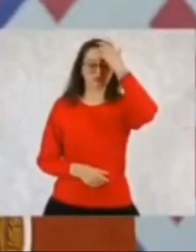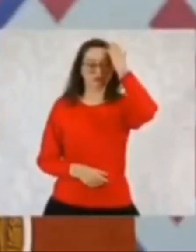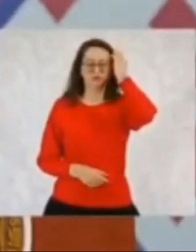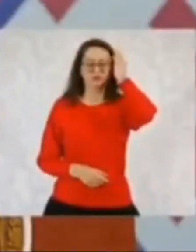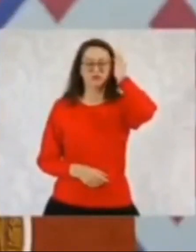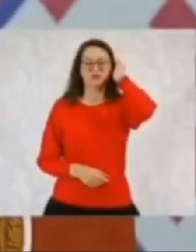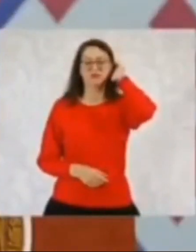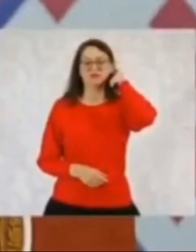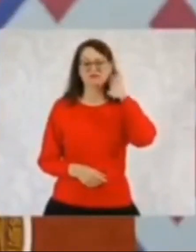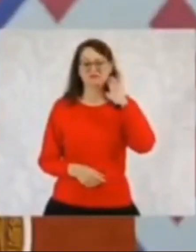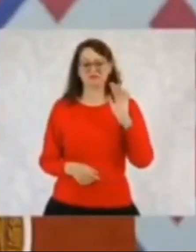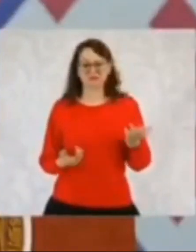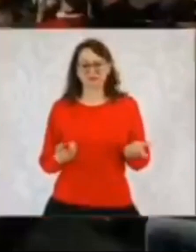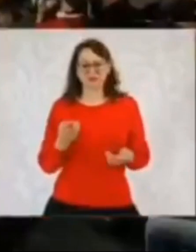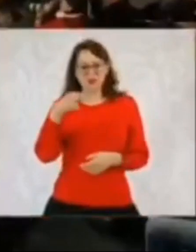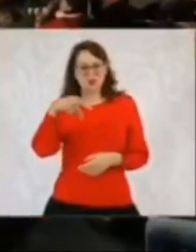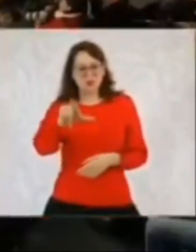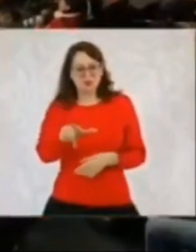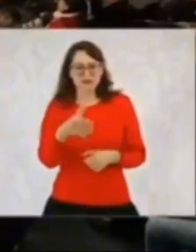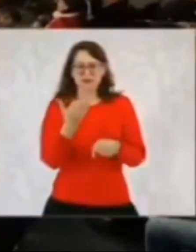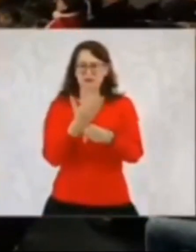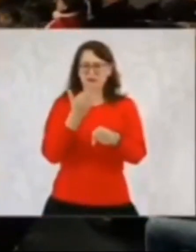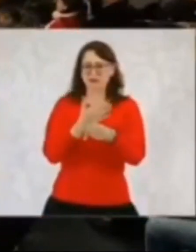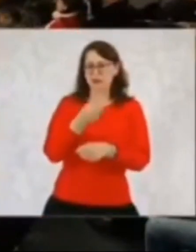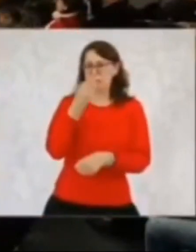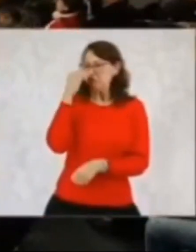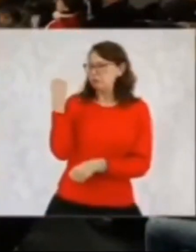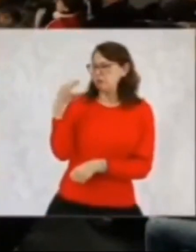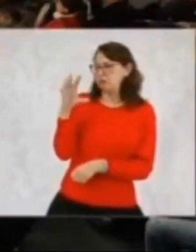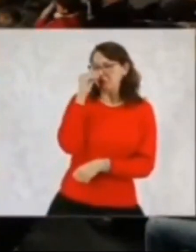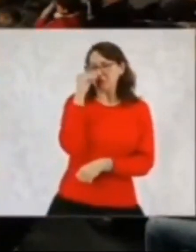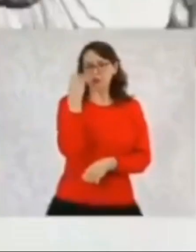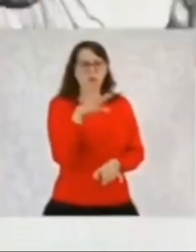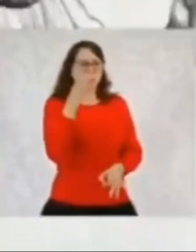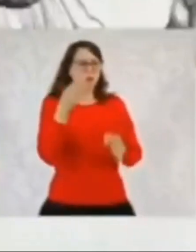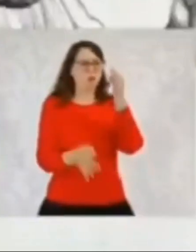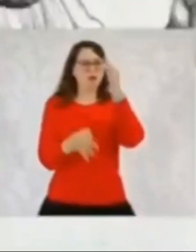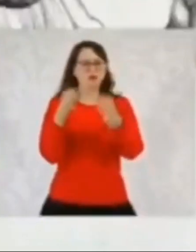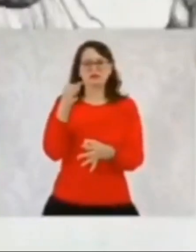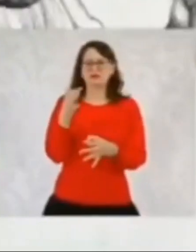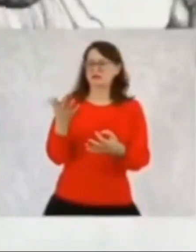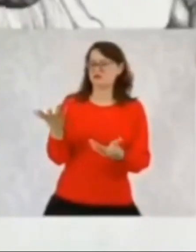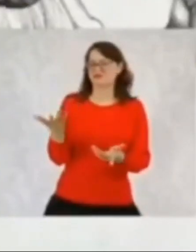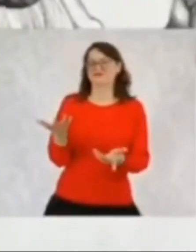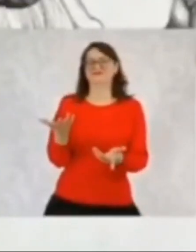Entonces el tema de Nuevo León, pues es que ahí hay una disputa permanente que quieren resolver